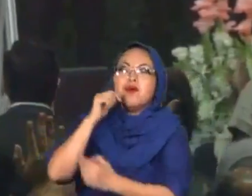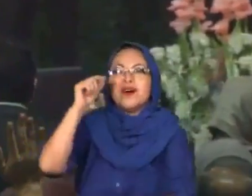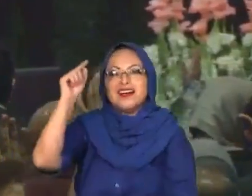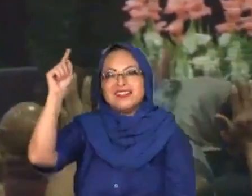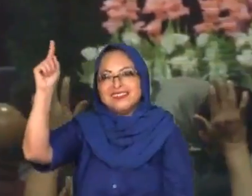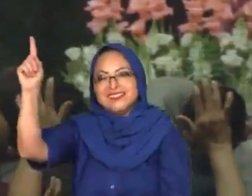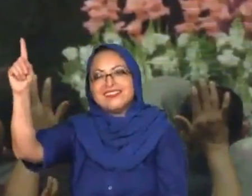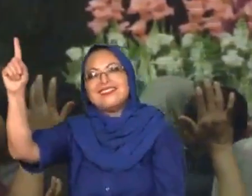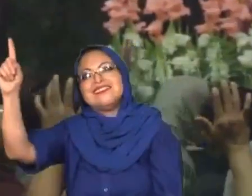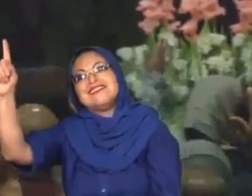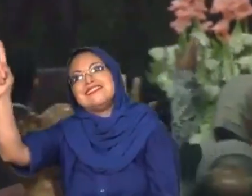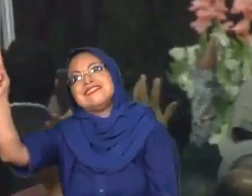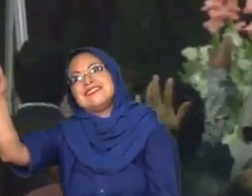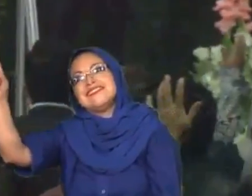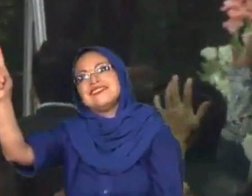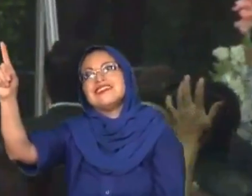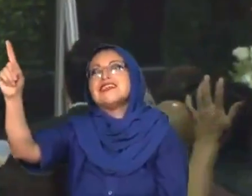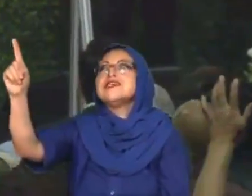amo.